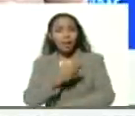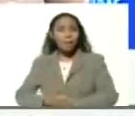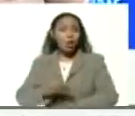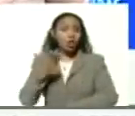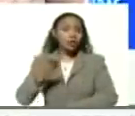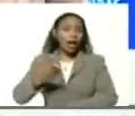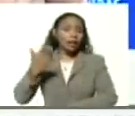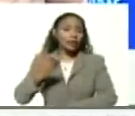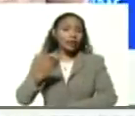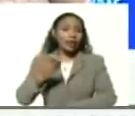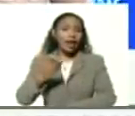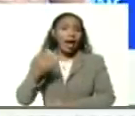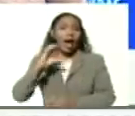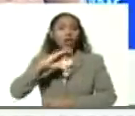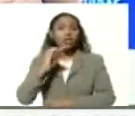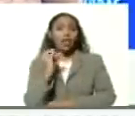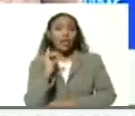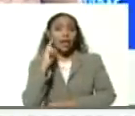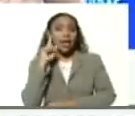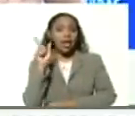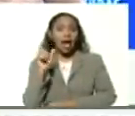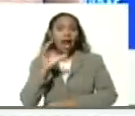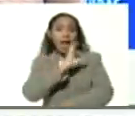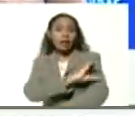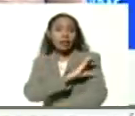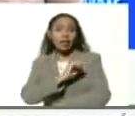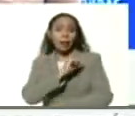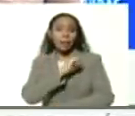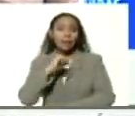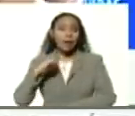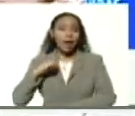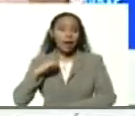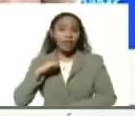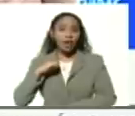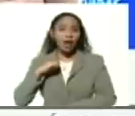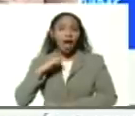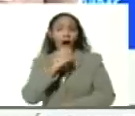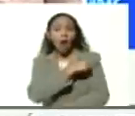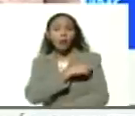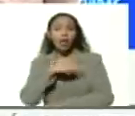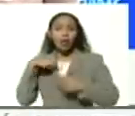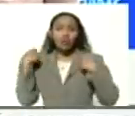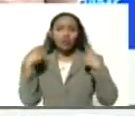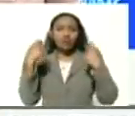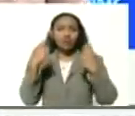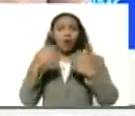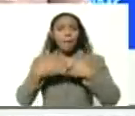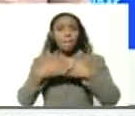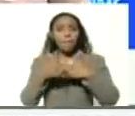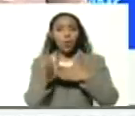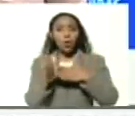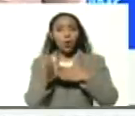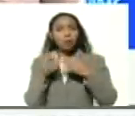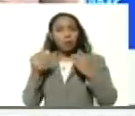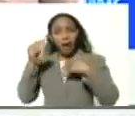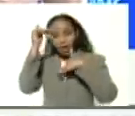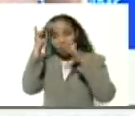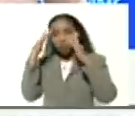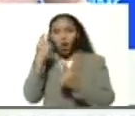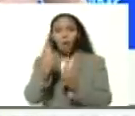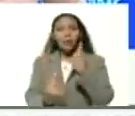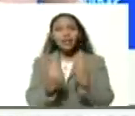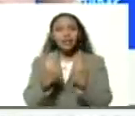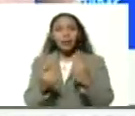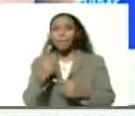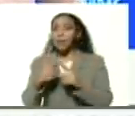Centinela, a los CDI, a la clínica privada, a los hospitales de campaña que hemos habilitado para atender a los pacientes,